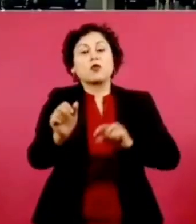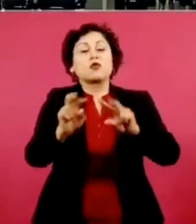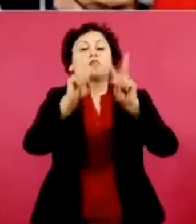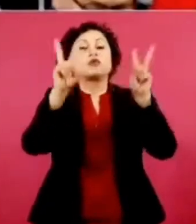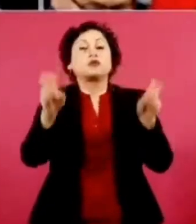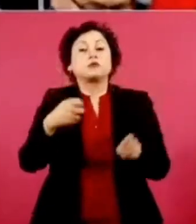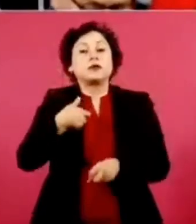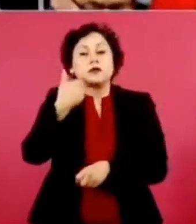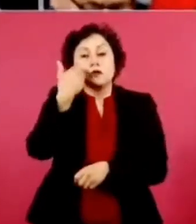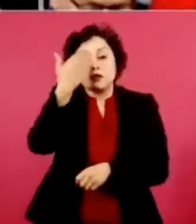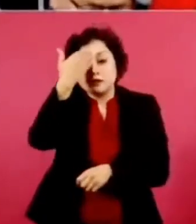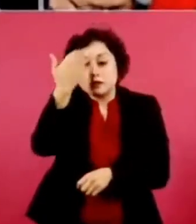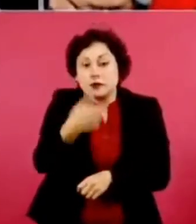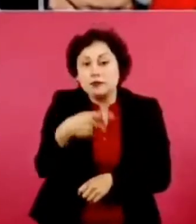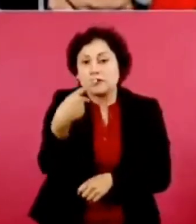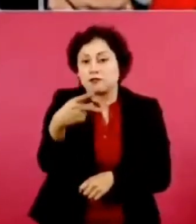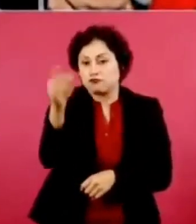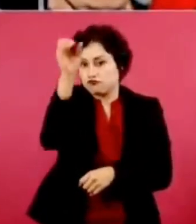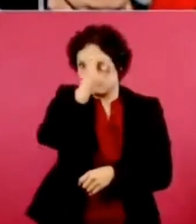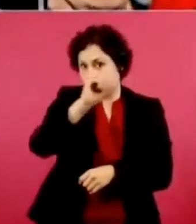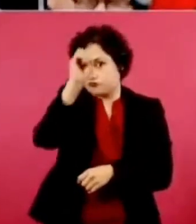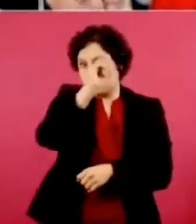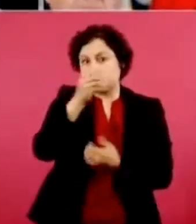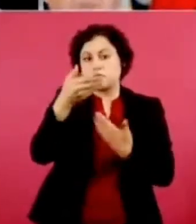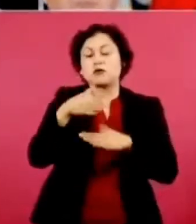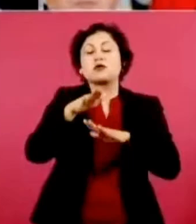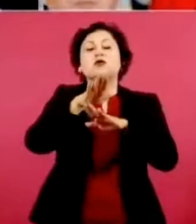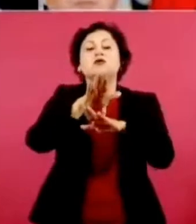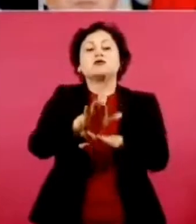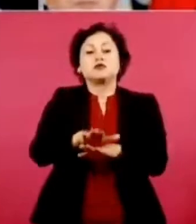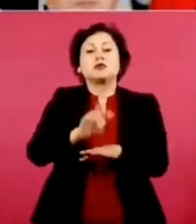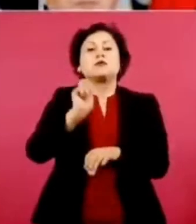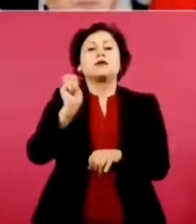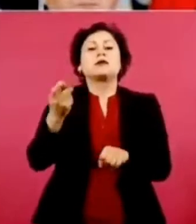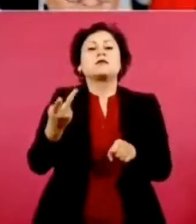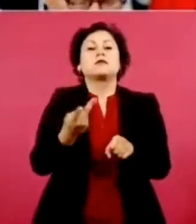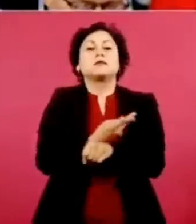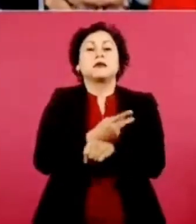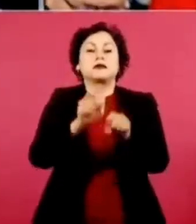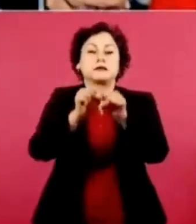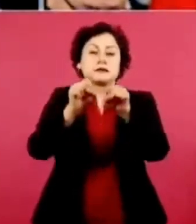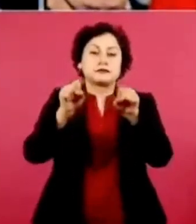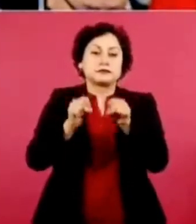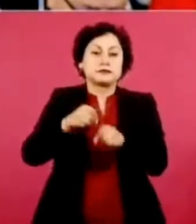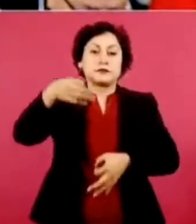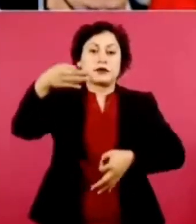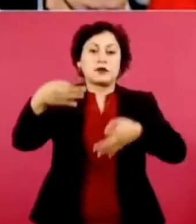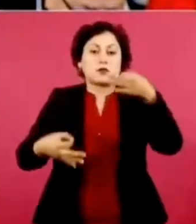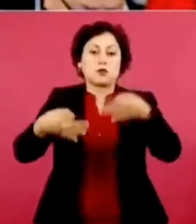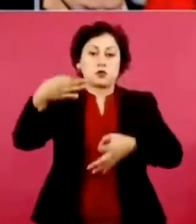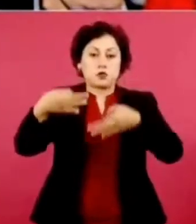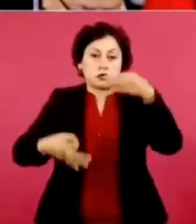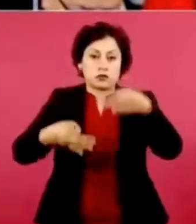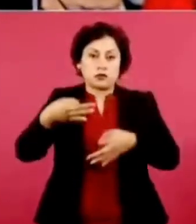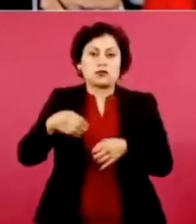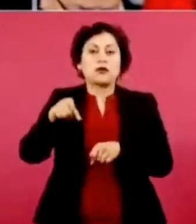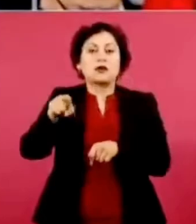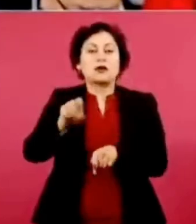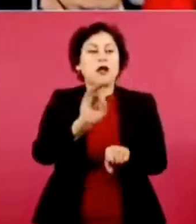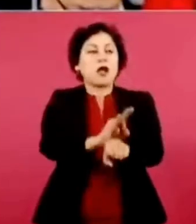quisiera saber cuál es su opinión respecto a la forma de cómo el Poder Judicial ha facilitado la impunidad de